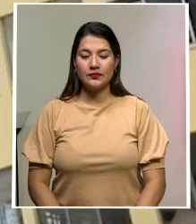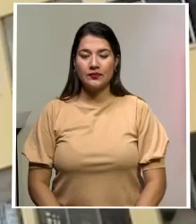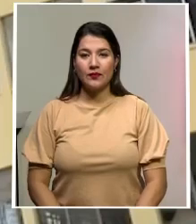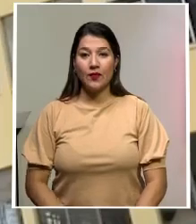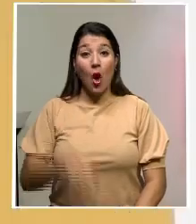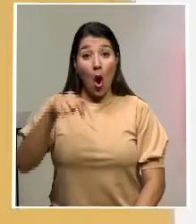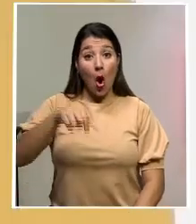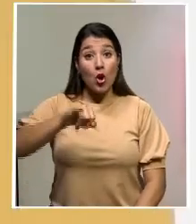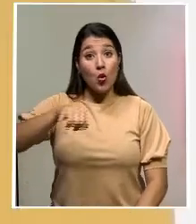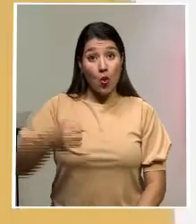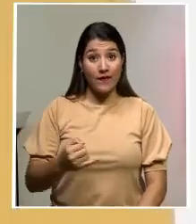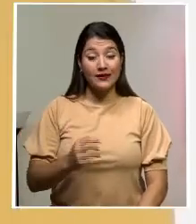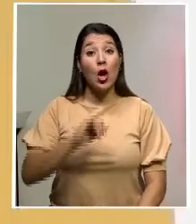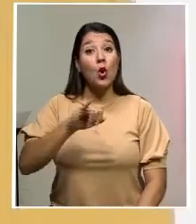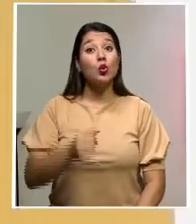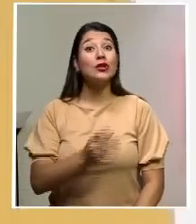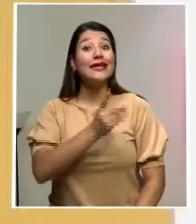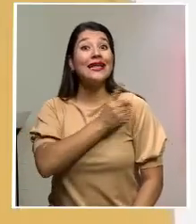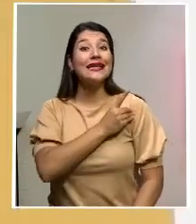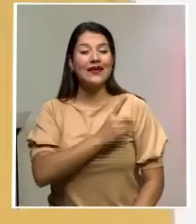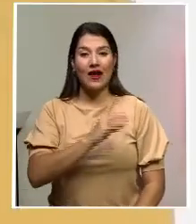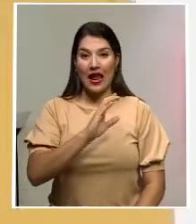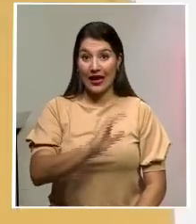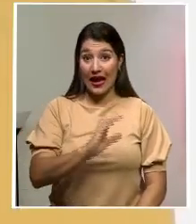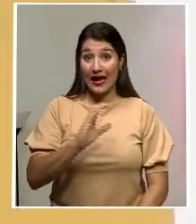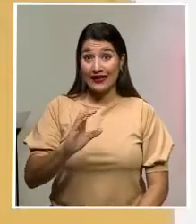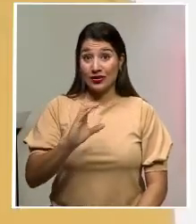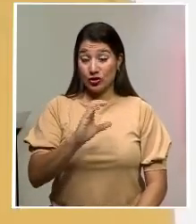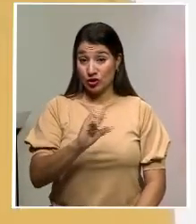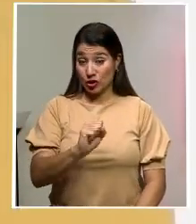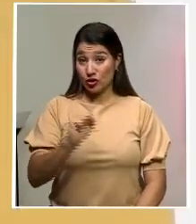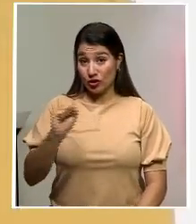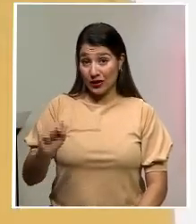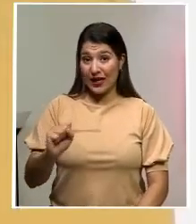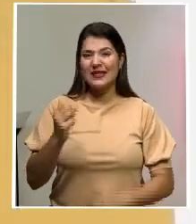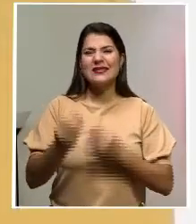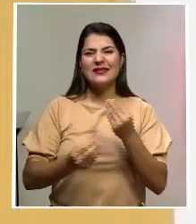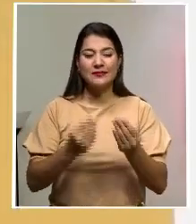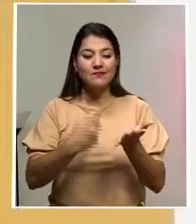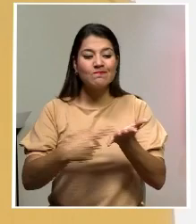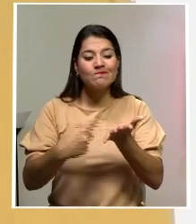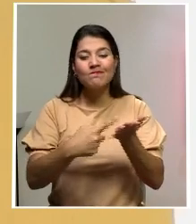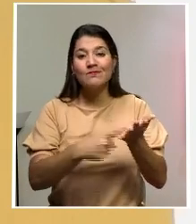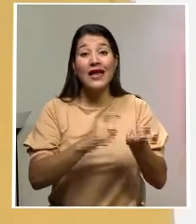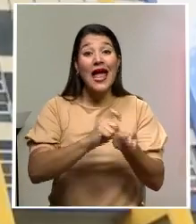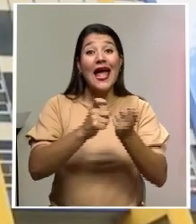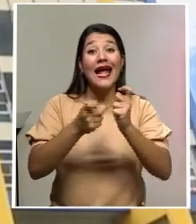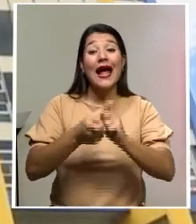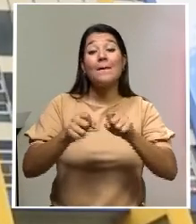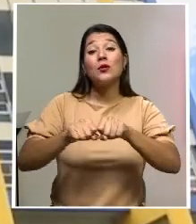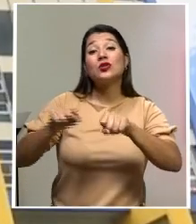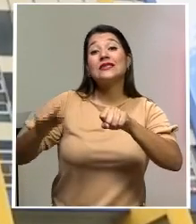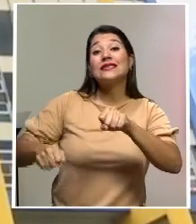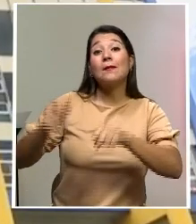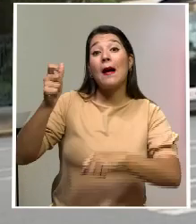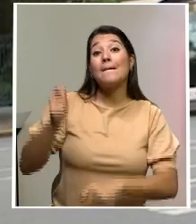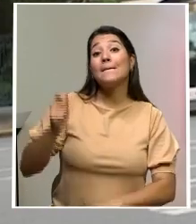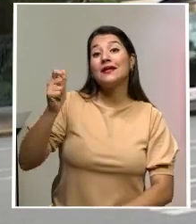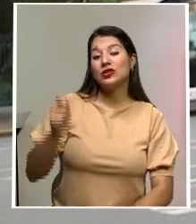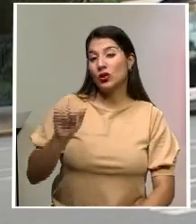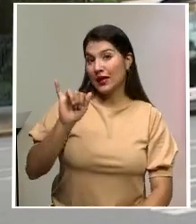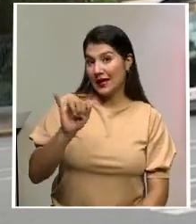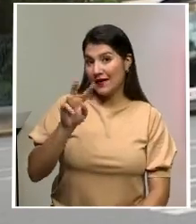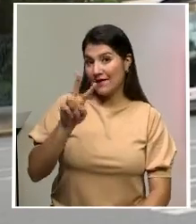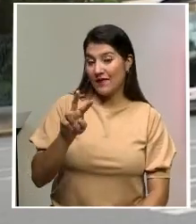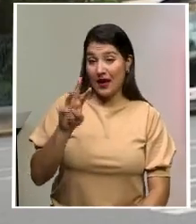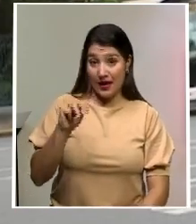Este jueves, la Junta Directiva de la Caja Costarricense de Seguro Social discute la reforma al régimen de pensiones de invalidez, vejez y muerte. Entre